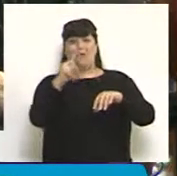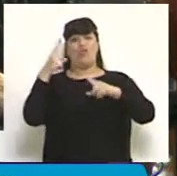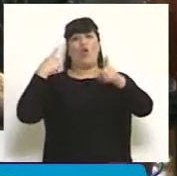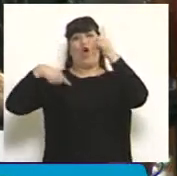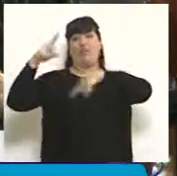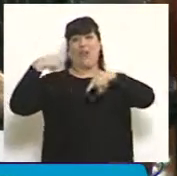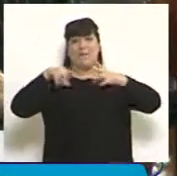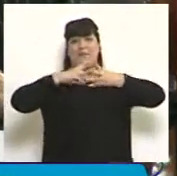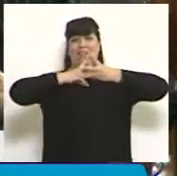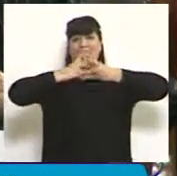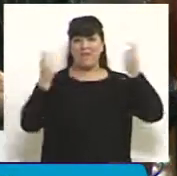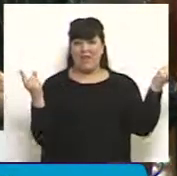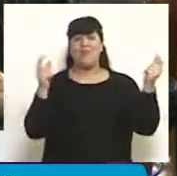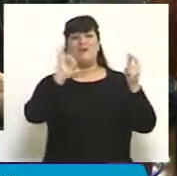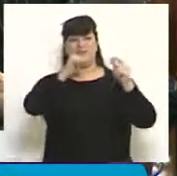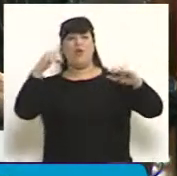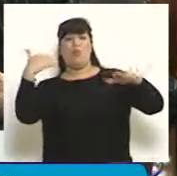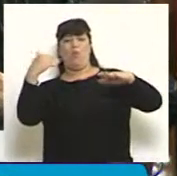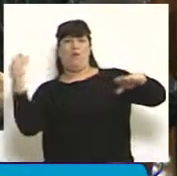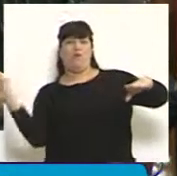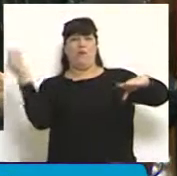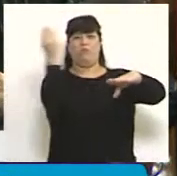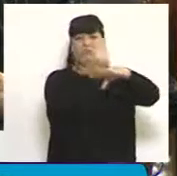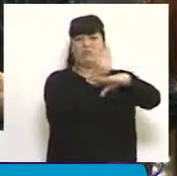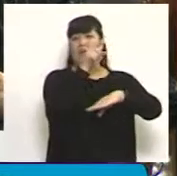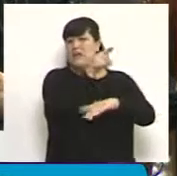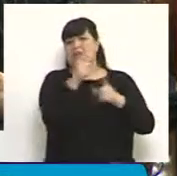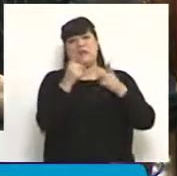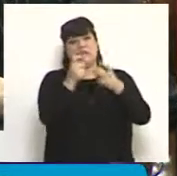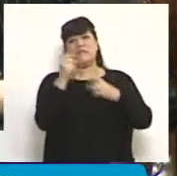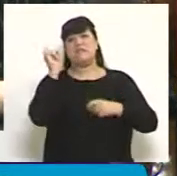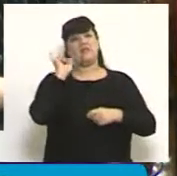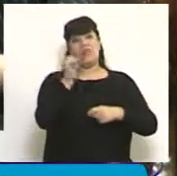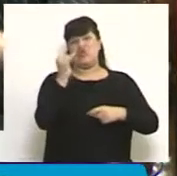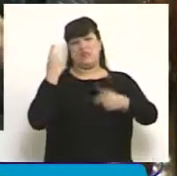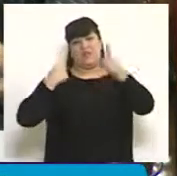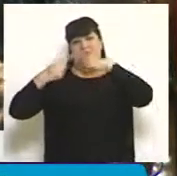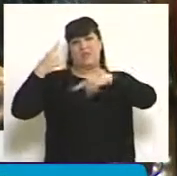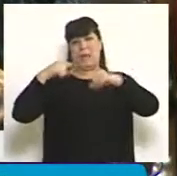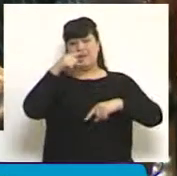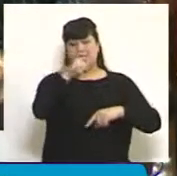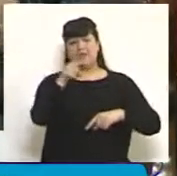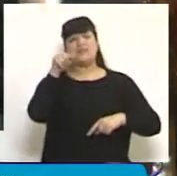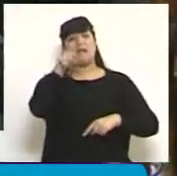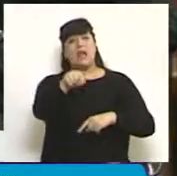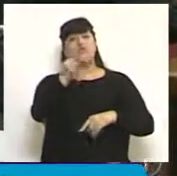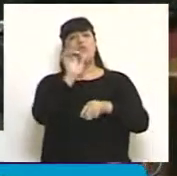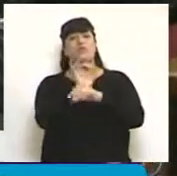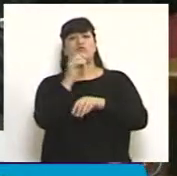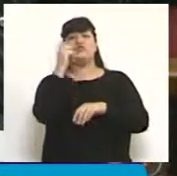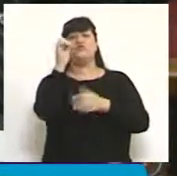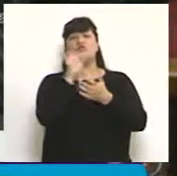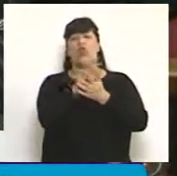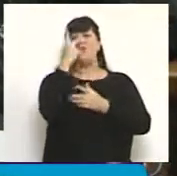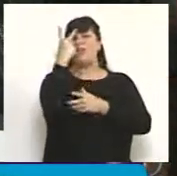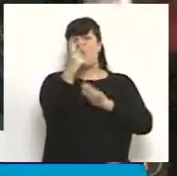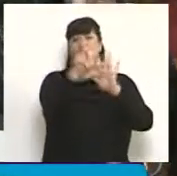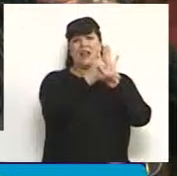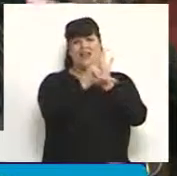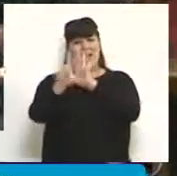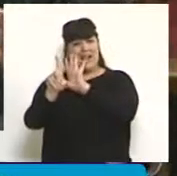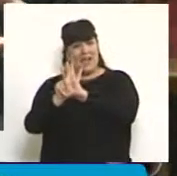del concurso, que es uno de los elementos esenciales junto con la imputación. Esto en lo que refiere a las dos leyes que